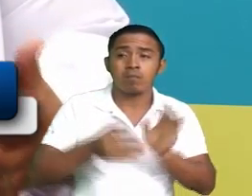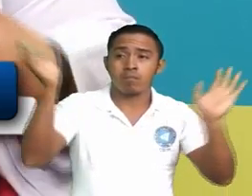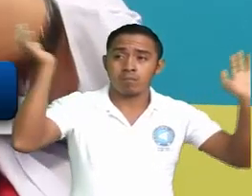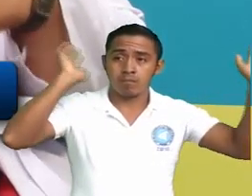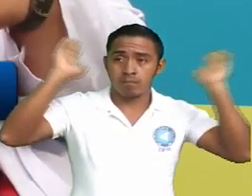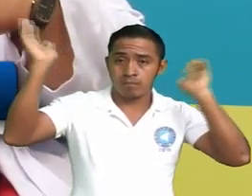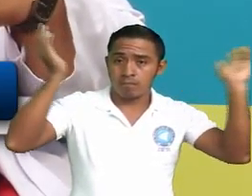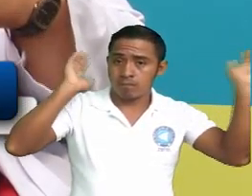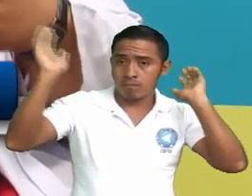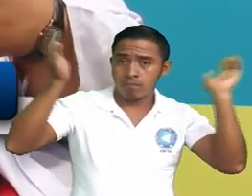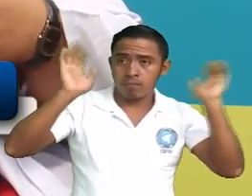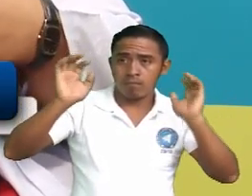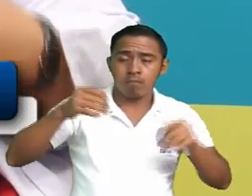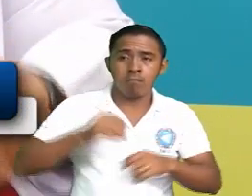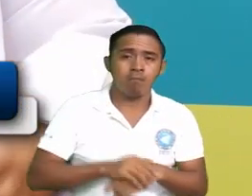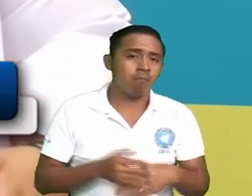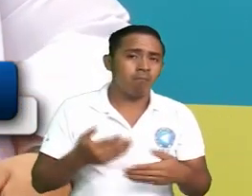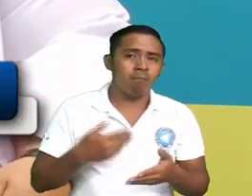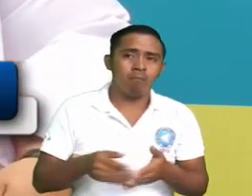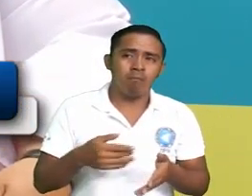mercados, personas que están sensibles